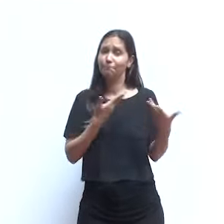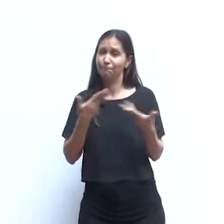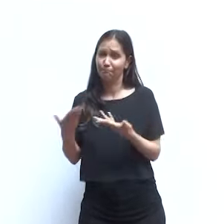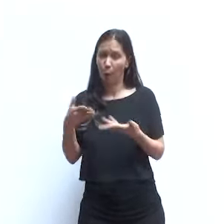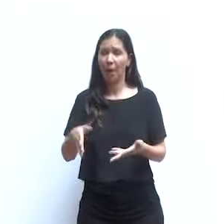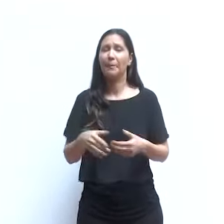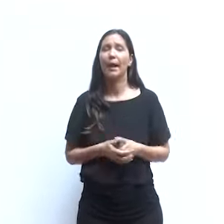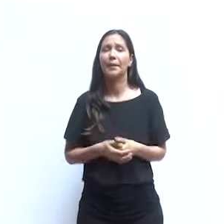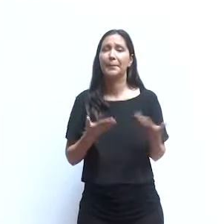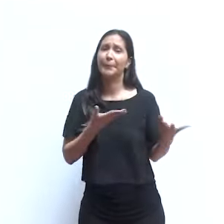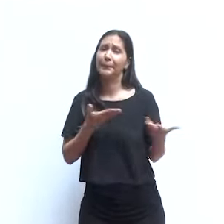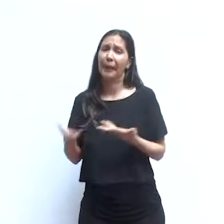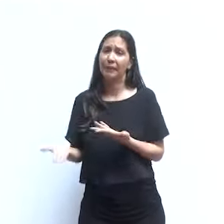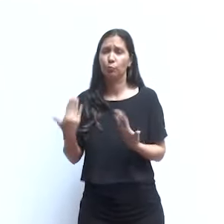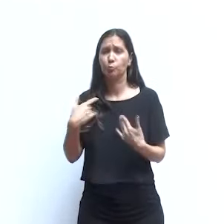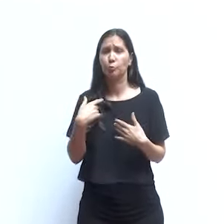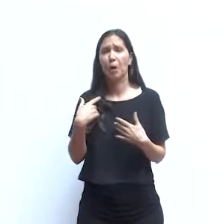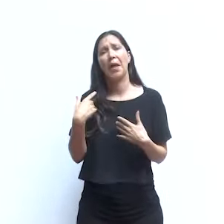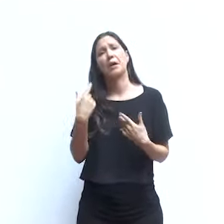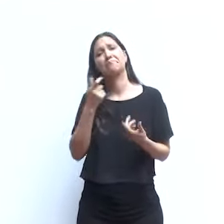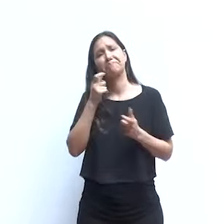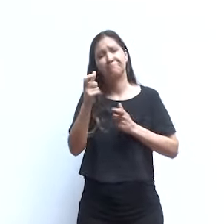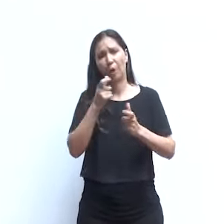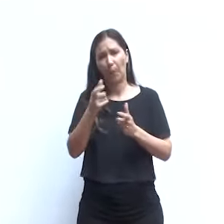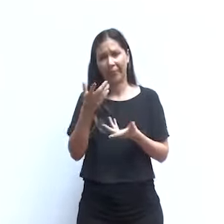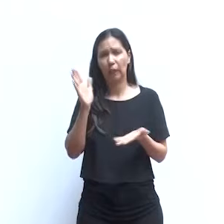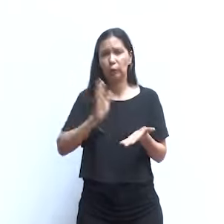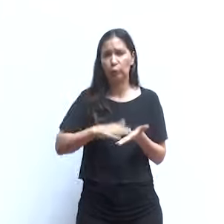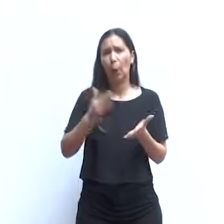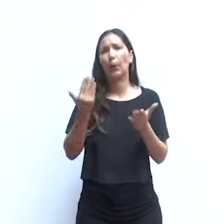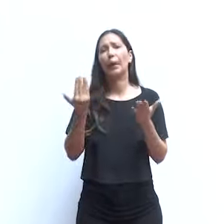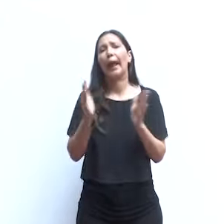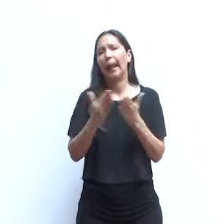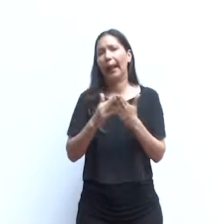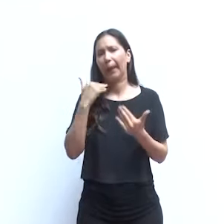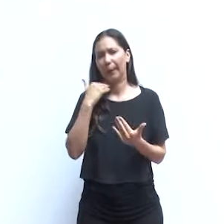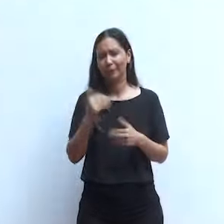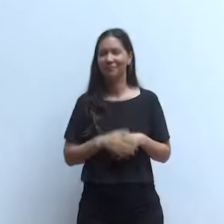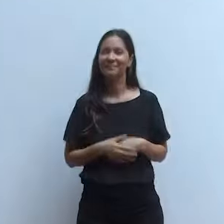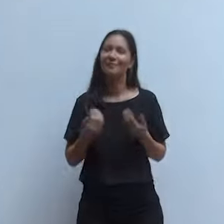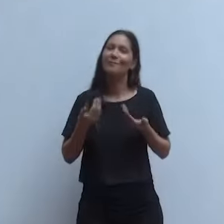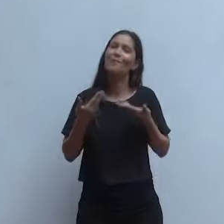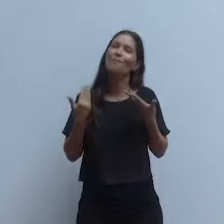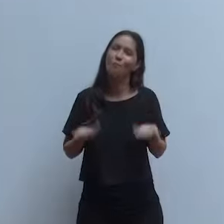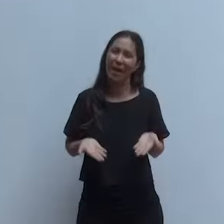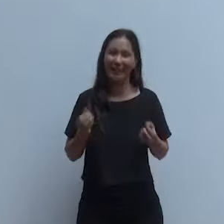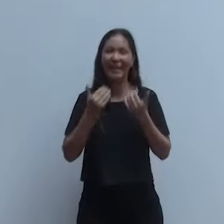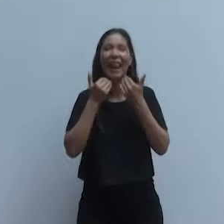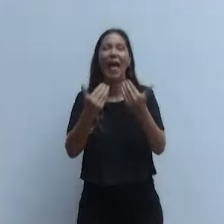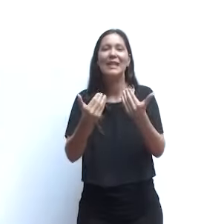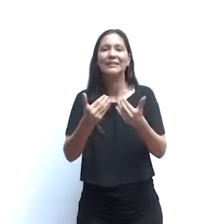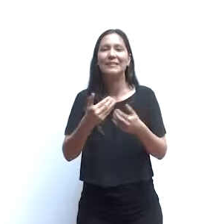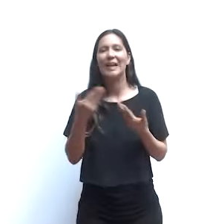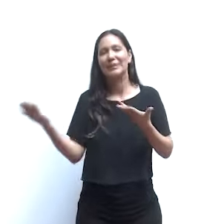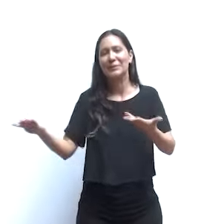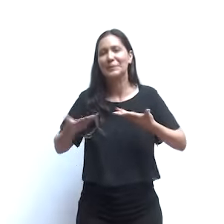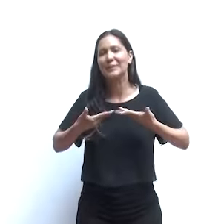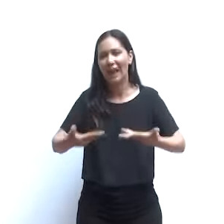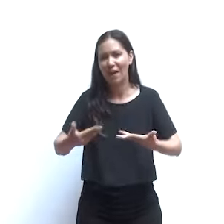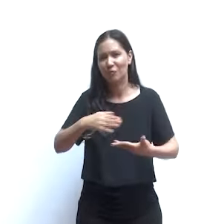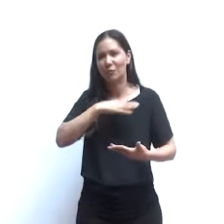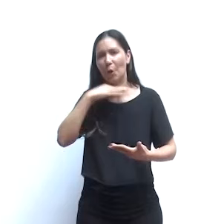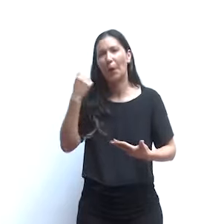para presentar y El lib Bueno gracias por la invitación Javier yo lo primero que quiero